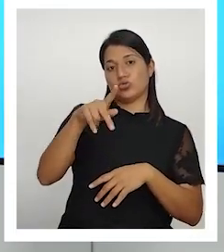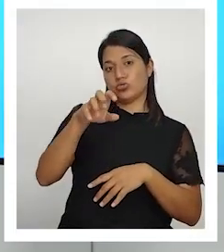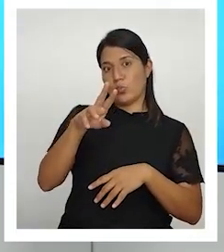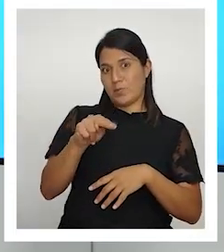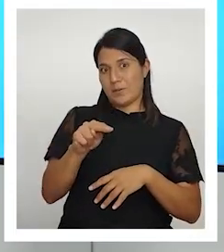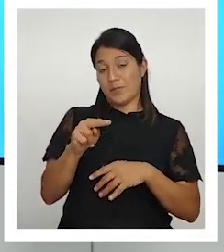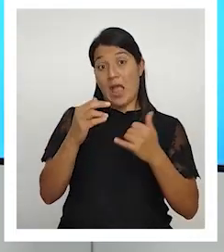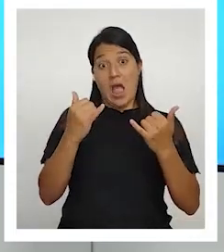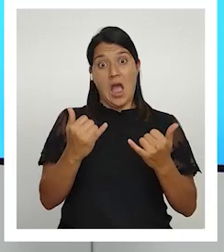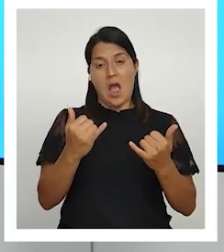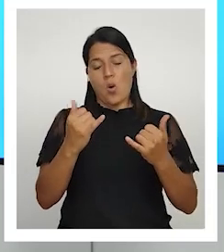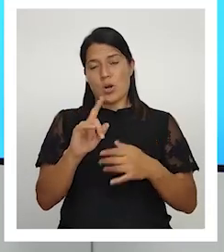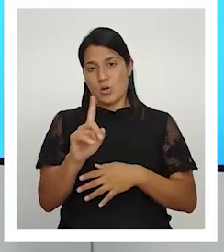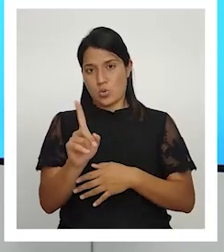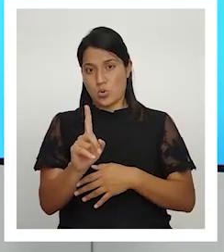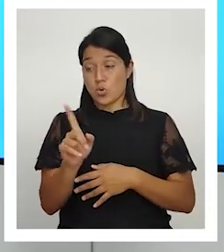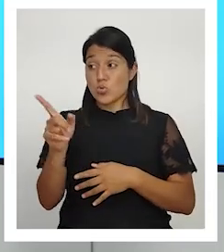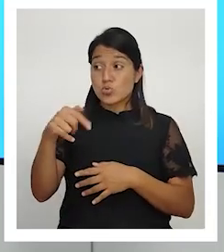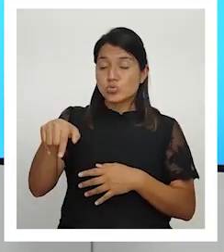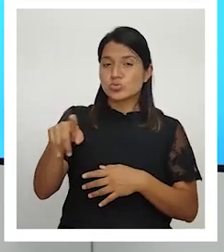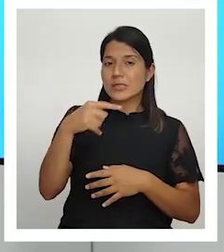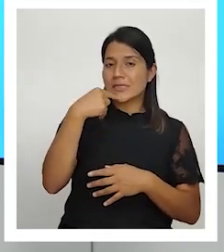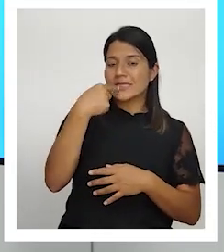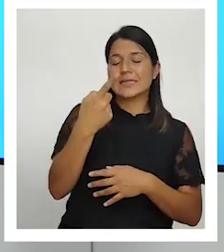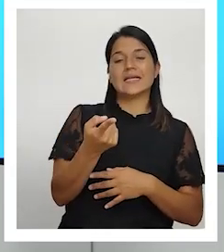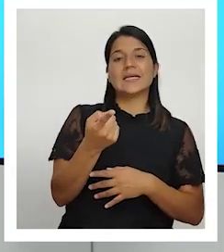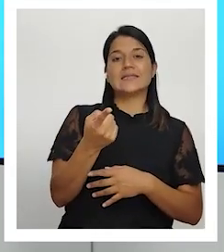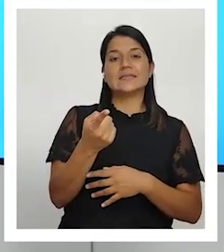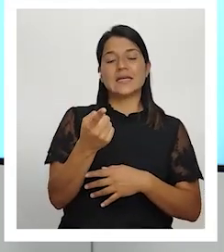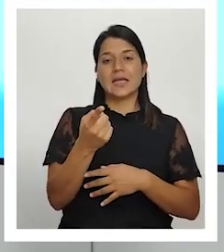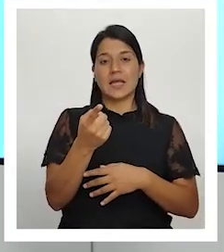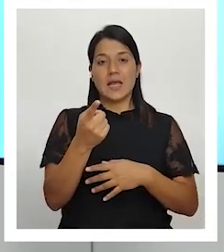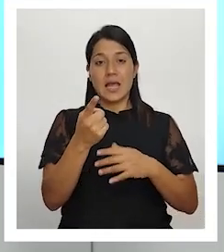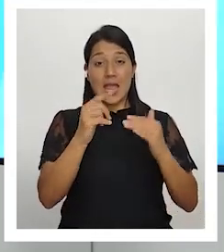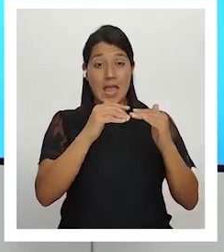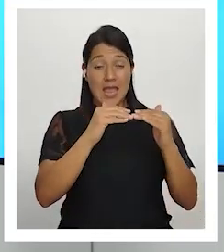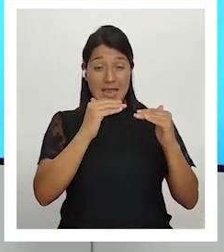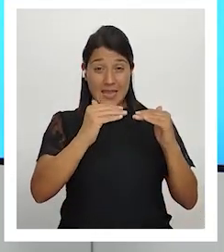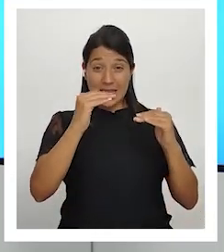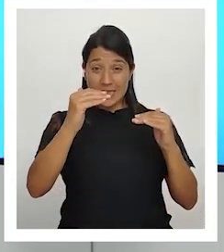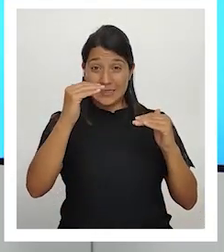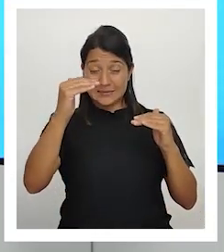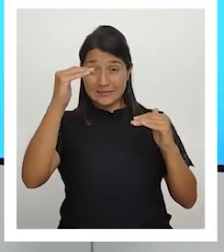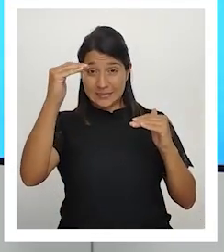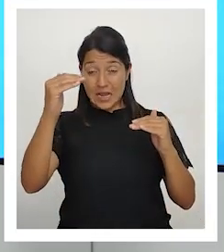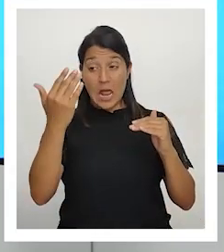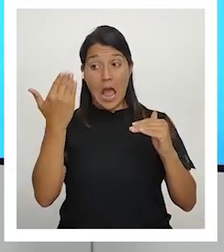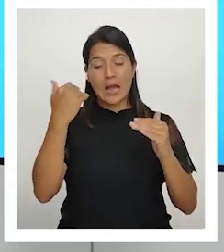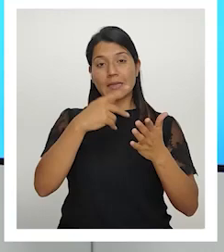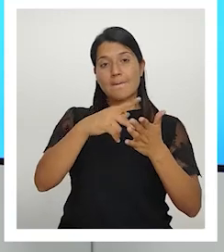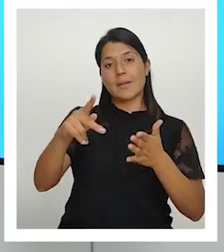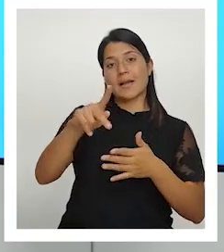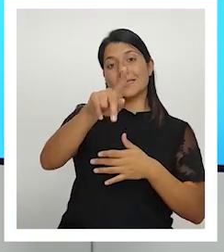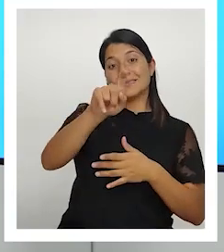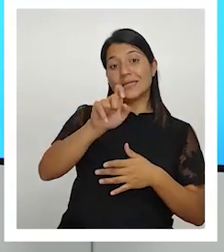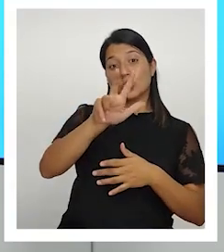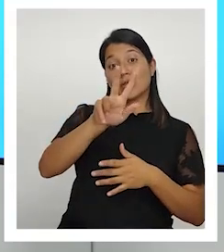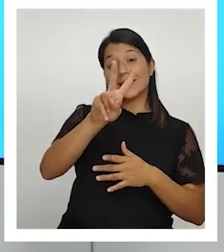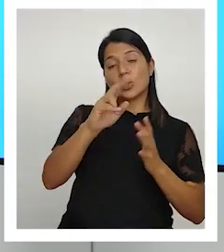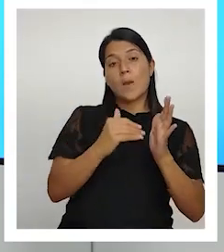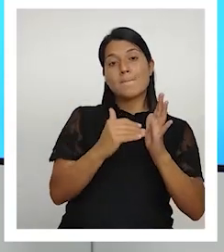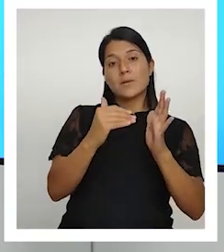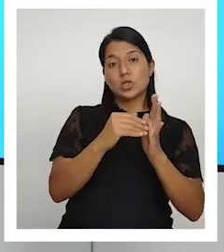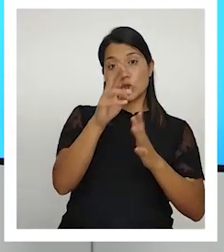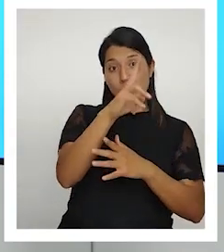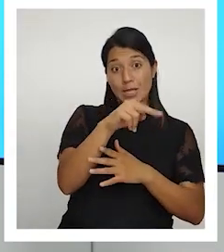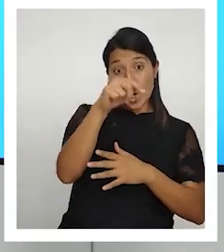lo establecen ustedes aquí en el comunicado, de acuerdo con la escala gradual establecida, se pasaría de pagar 132 millones de colones este año